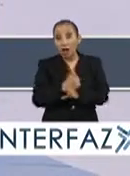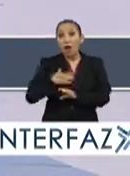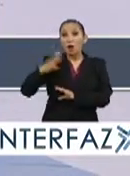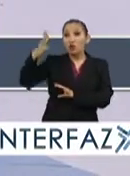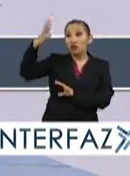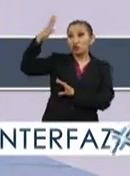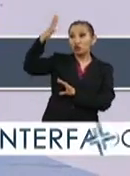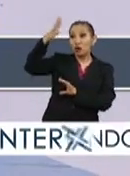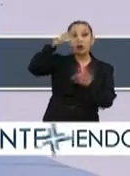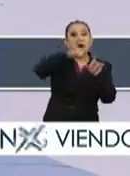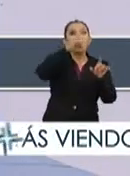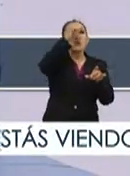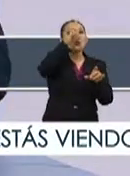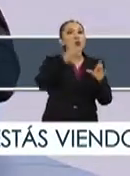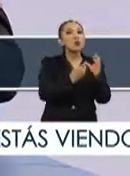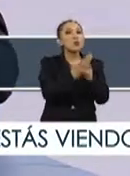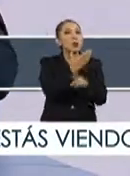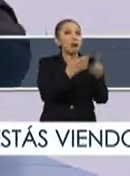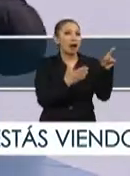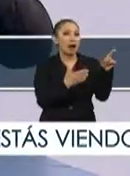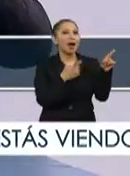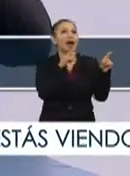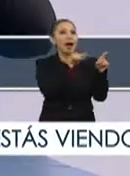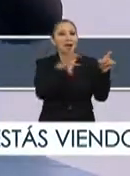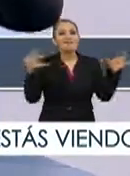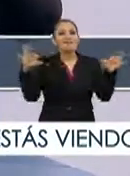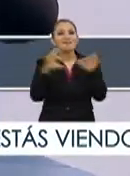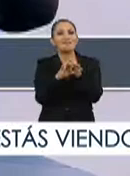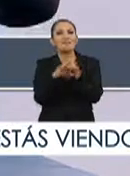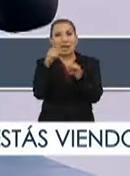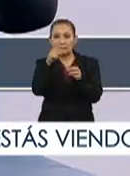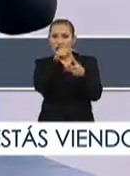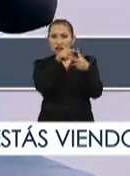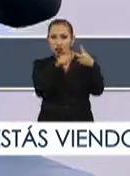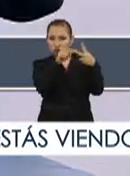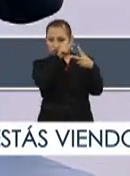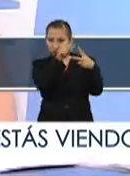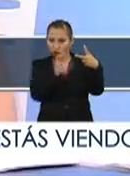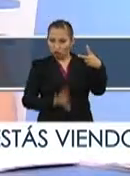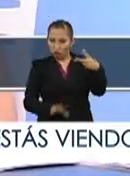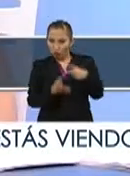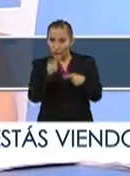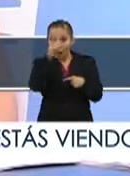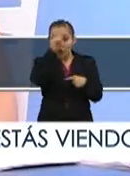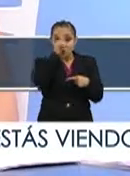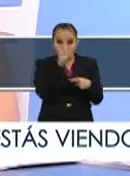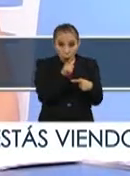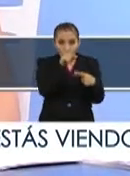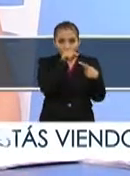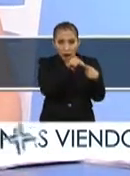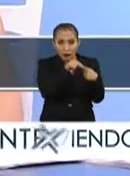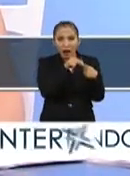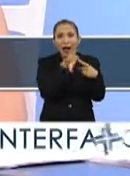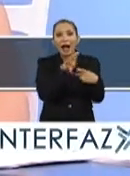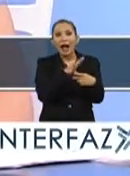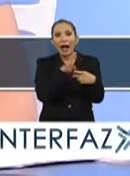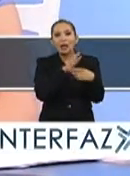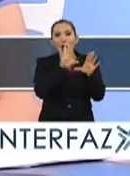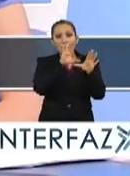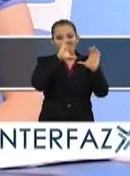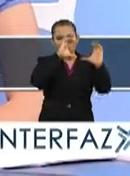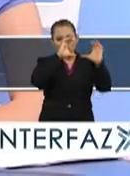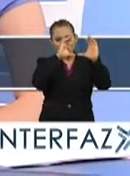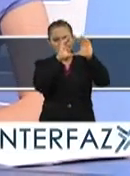luna nueva. O sea que son los puntos en los que la luna va a estar en